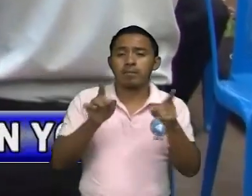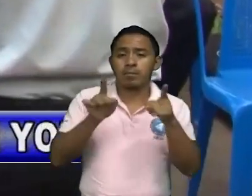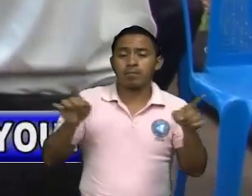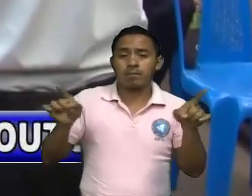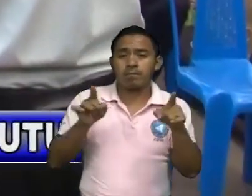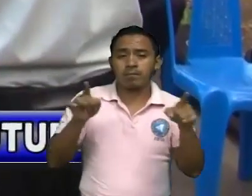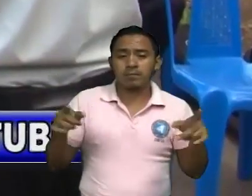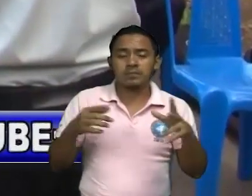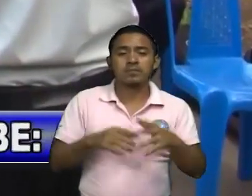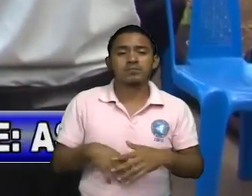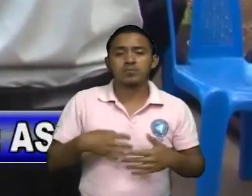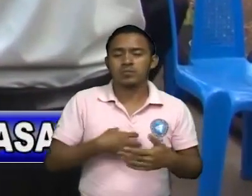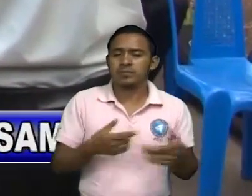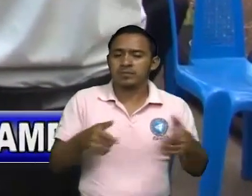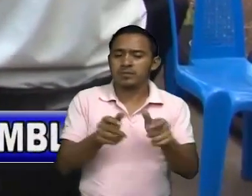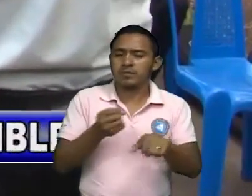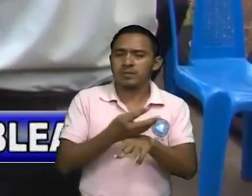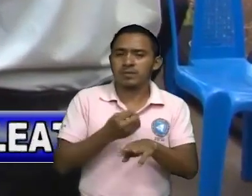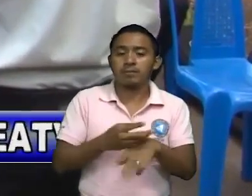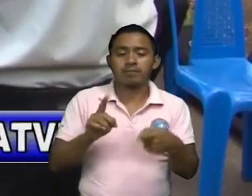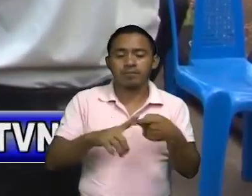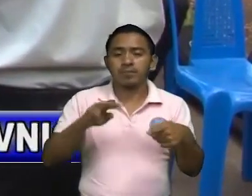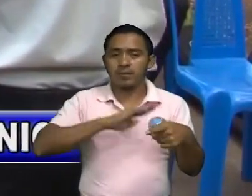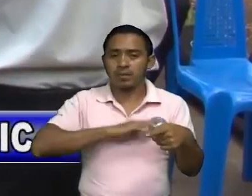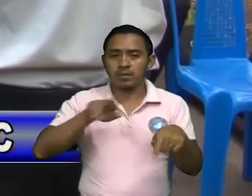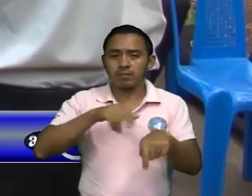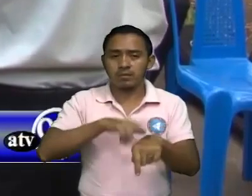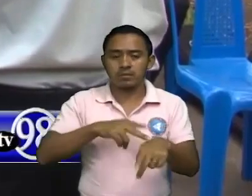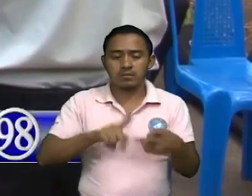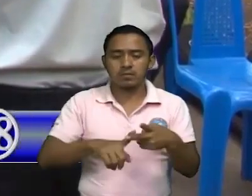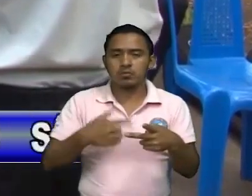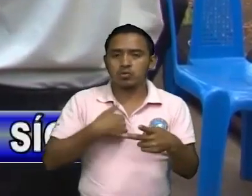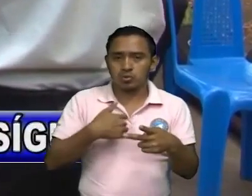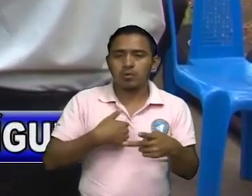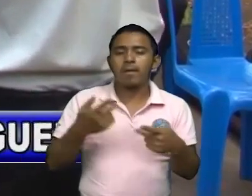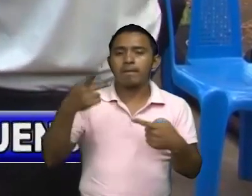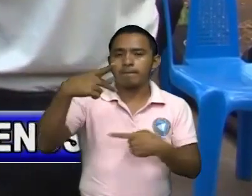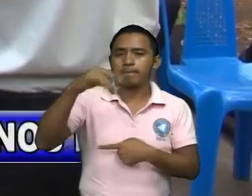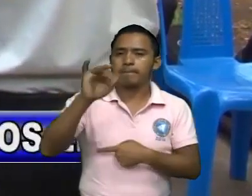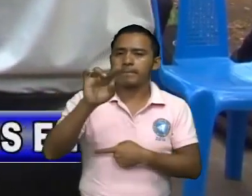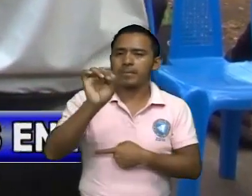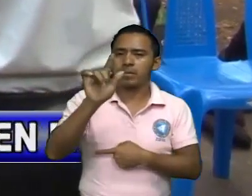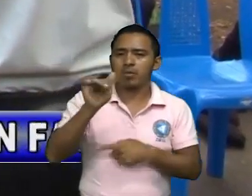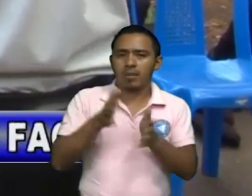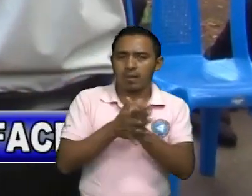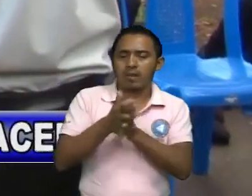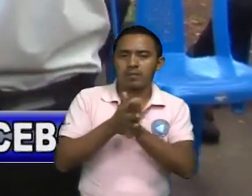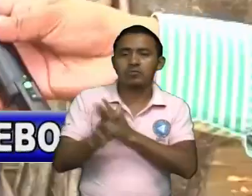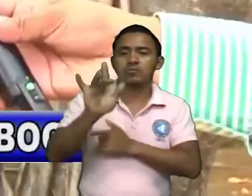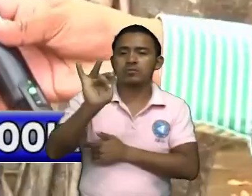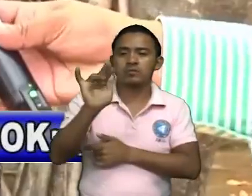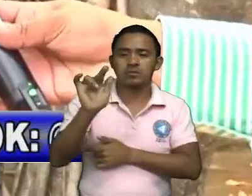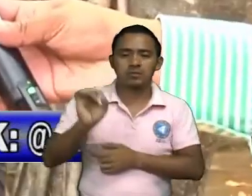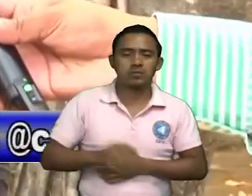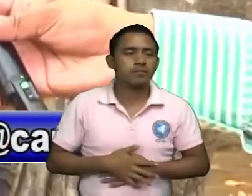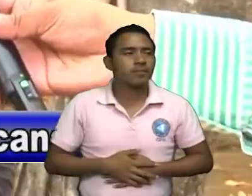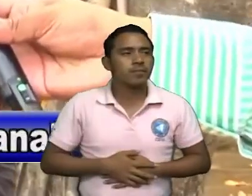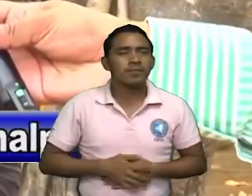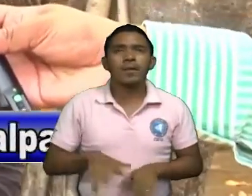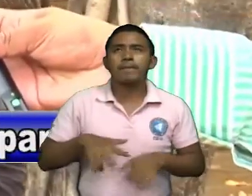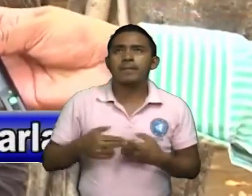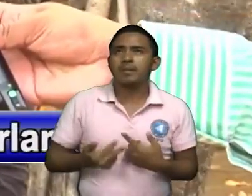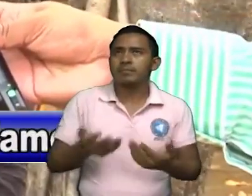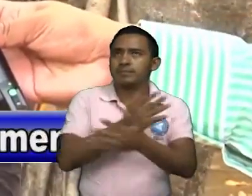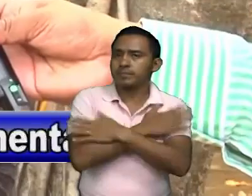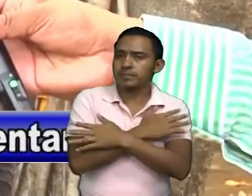Managua, quienes interpretaron el himno nacional y Soy Puro Pinolero de Tino López Guerra. Iniciamos